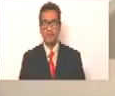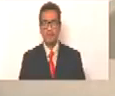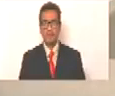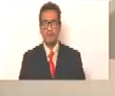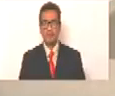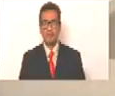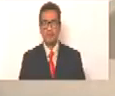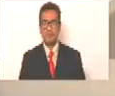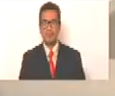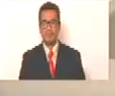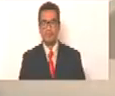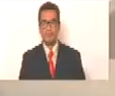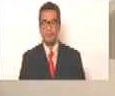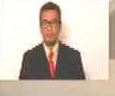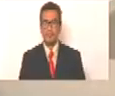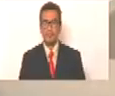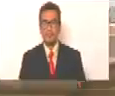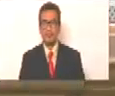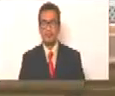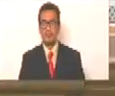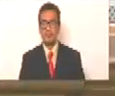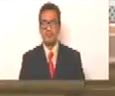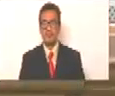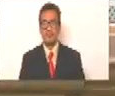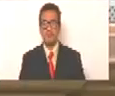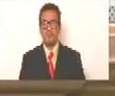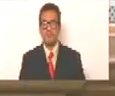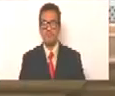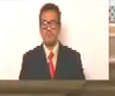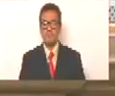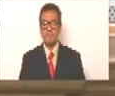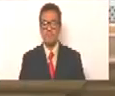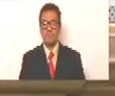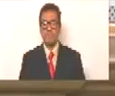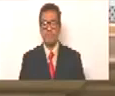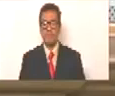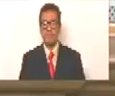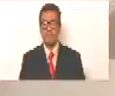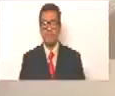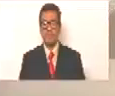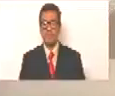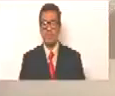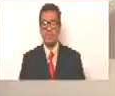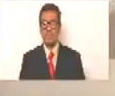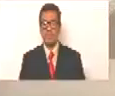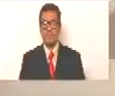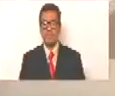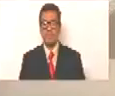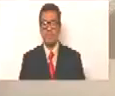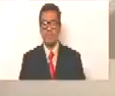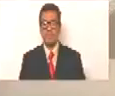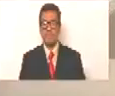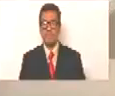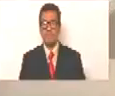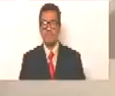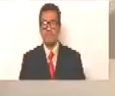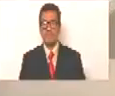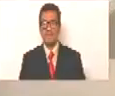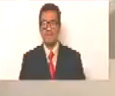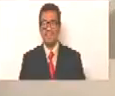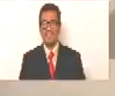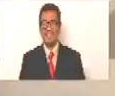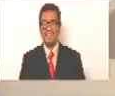Epígrafe, procedimientos. Es todo, presidente. En consideración el epígrafe. Aprobado. Siguiente. 46. Se sugiere aprobar la creación